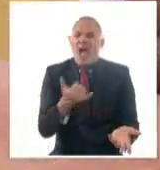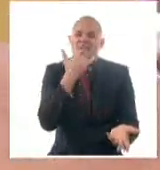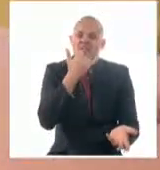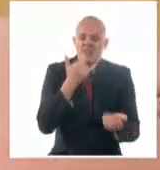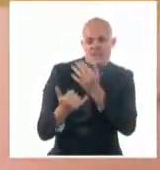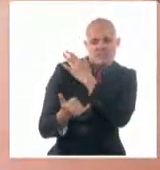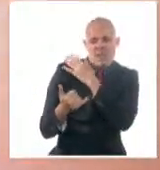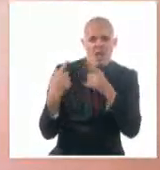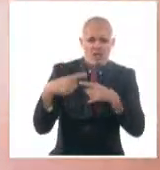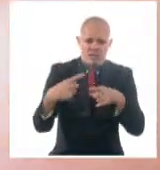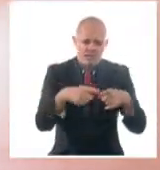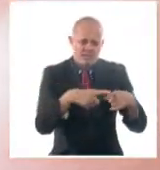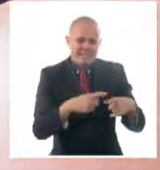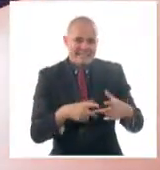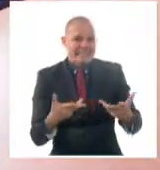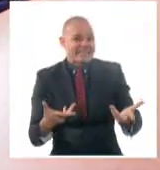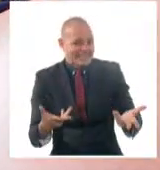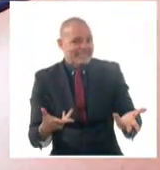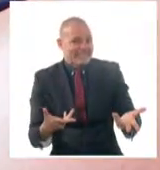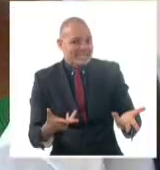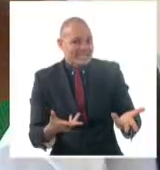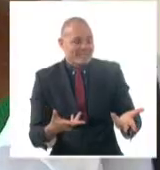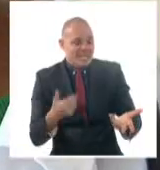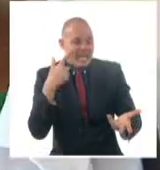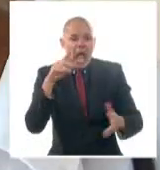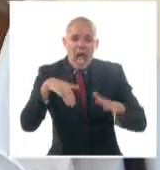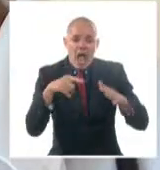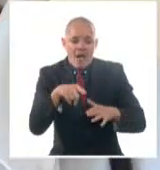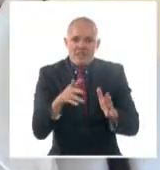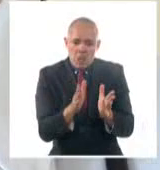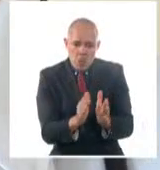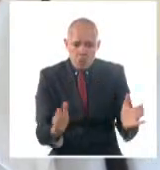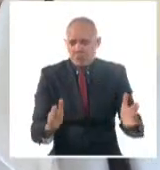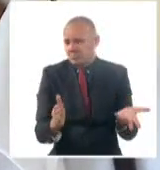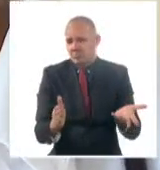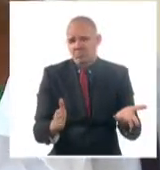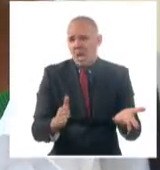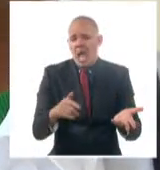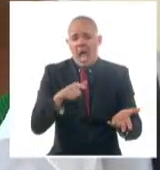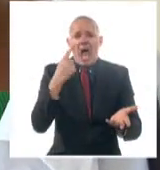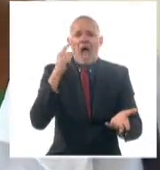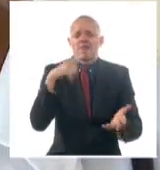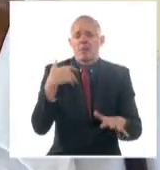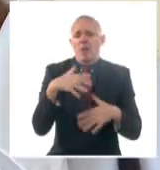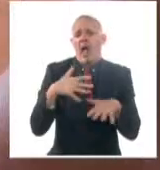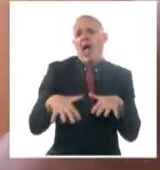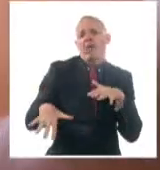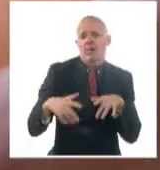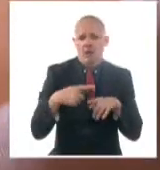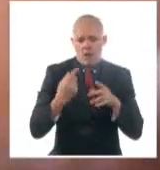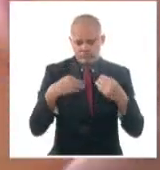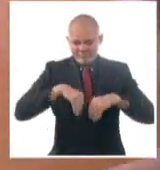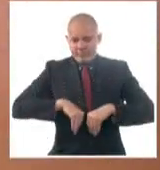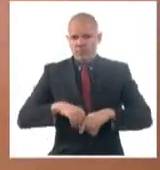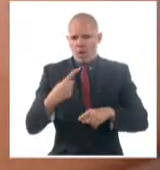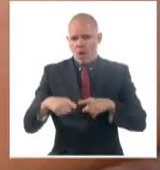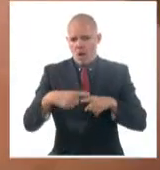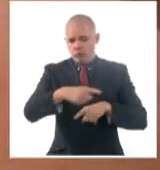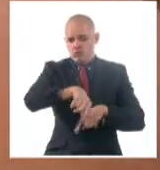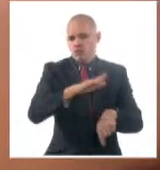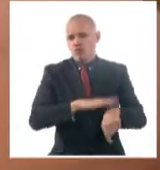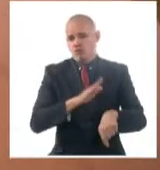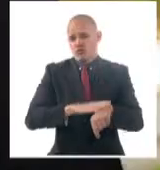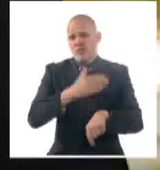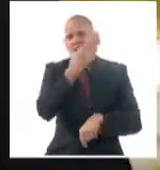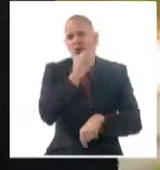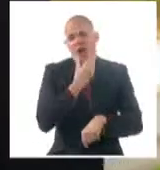entonces lo que conocemos en salud como retardo en el crecimiento intrauterino, malformaciones congénitas y también las complicaciones, sobre todo al final de la